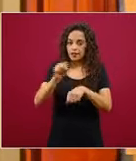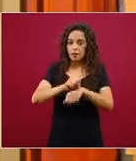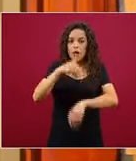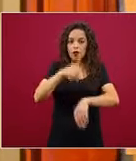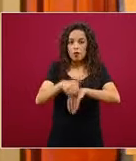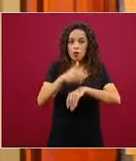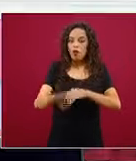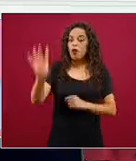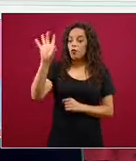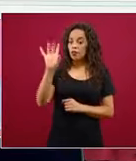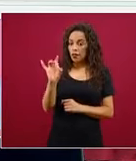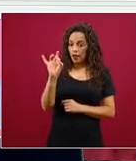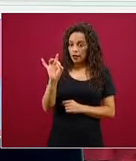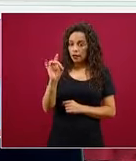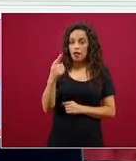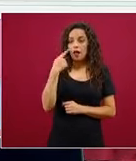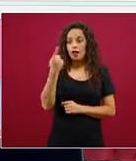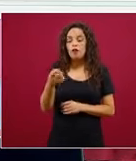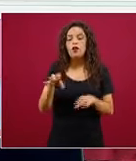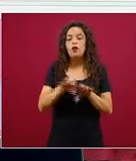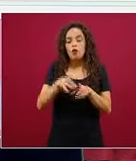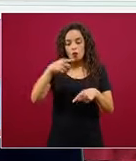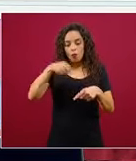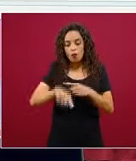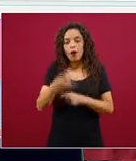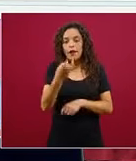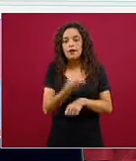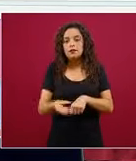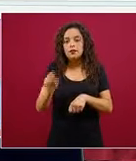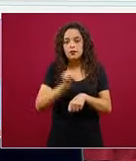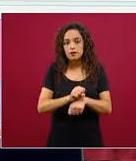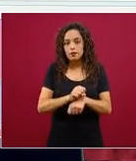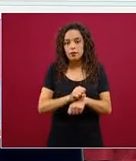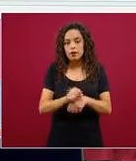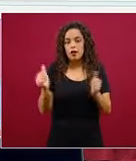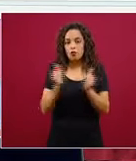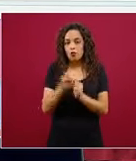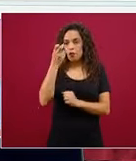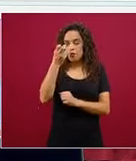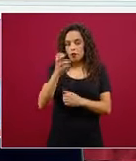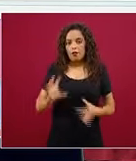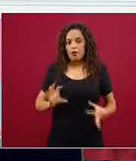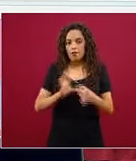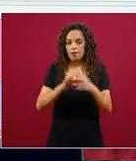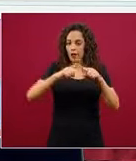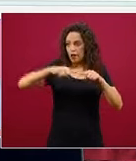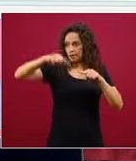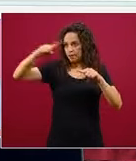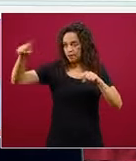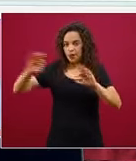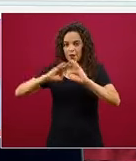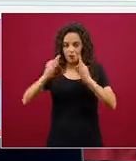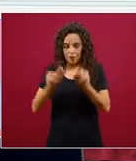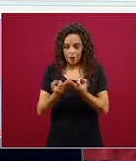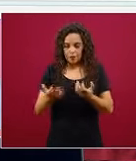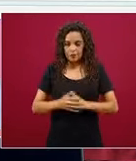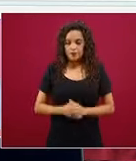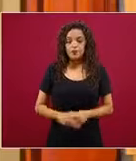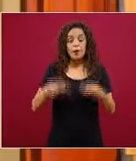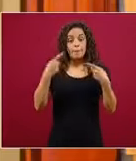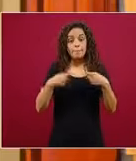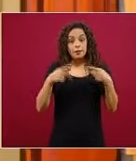cómo iniciamos esta semana en función de la tendencia de esta curva. Las personas que se han estado